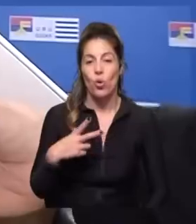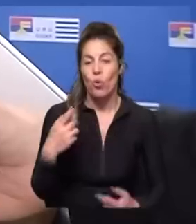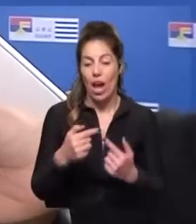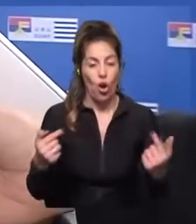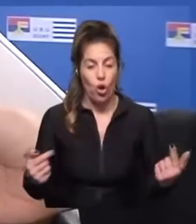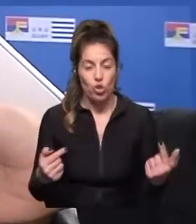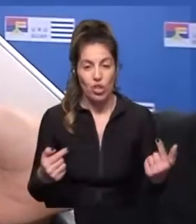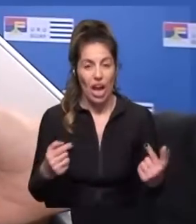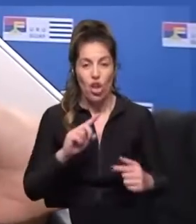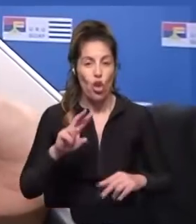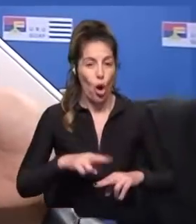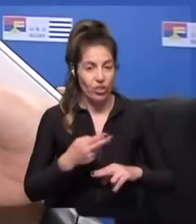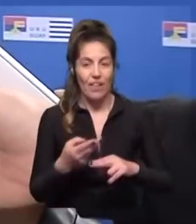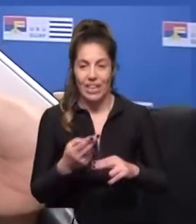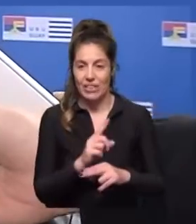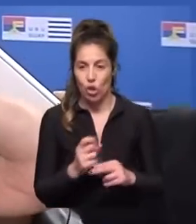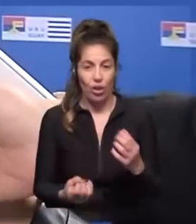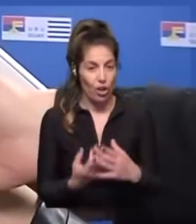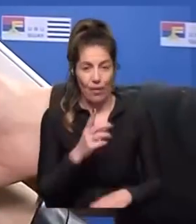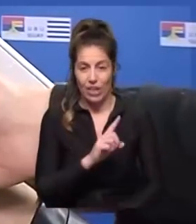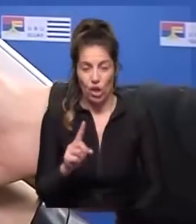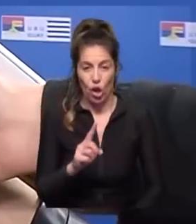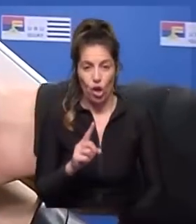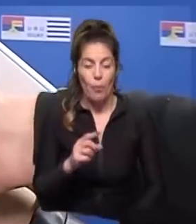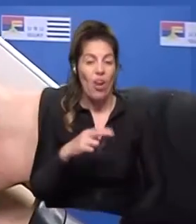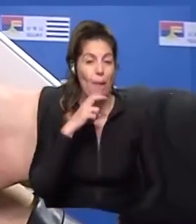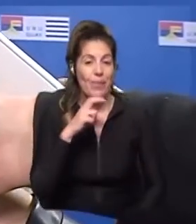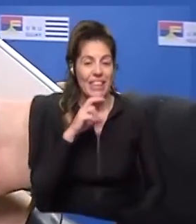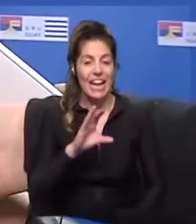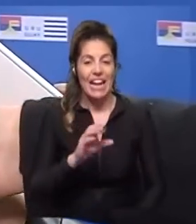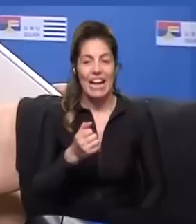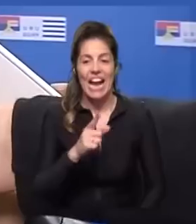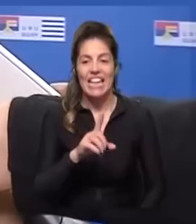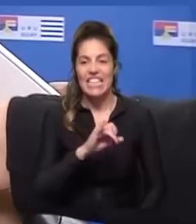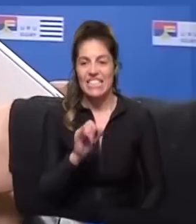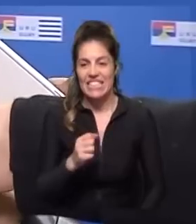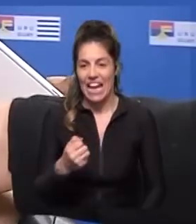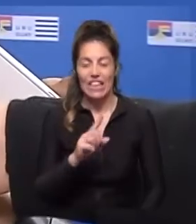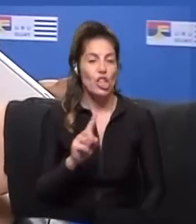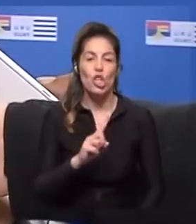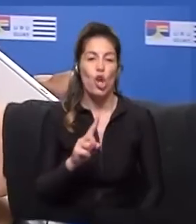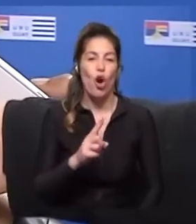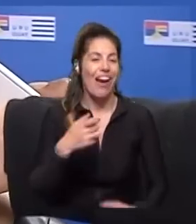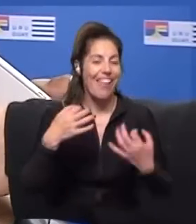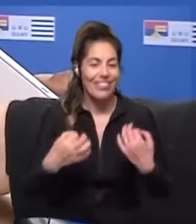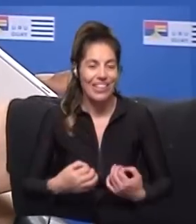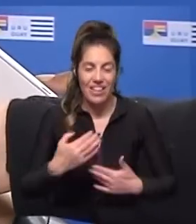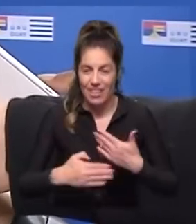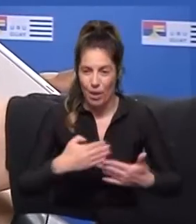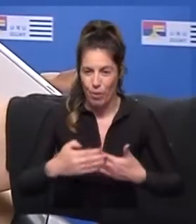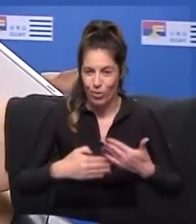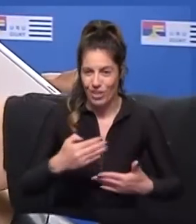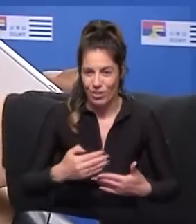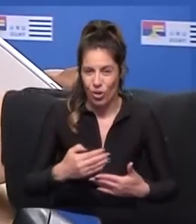renovable como es la piedra caliza y que no tiene ninguna garantías en el proceso verdad no tenemos garantías de que